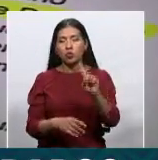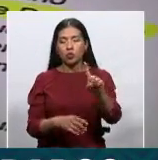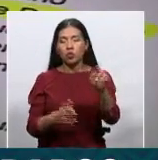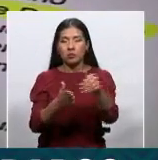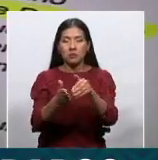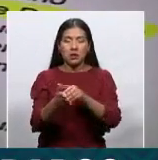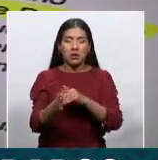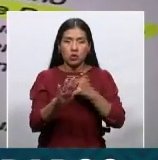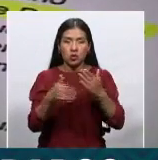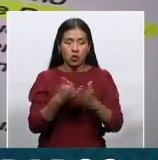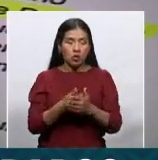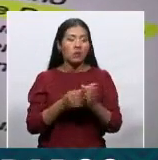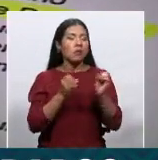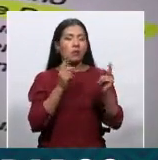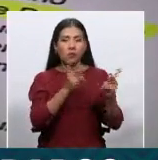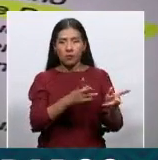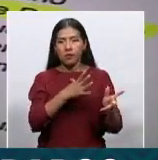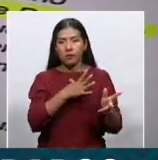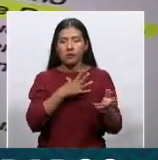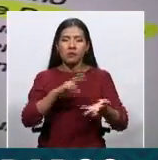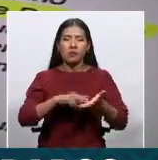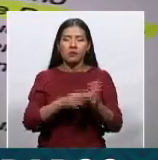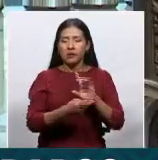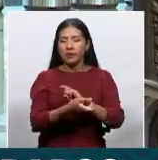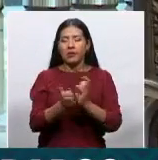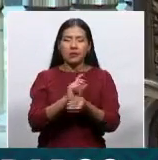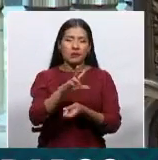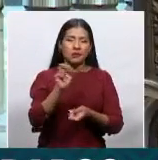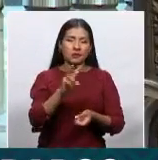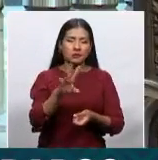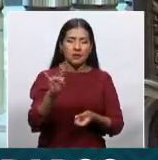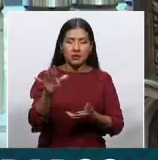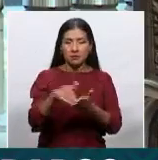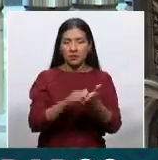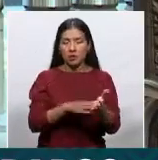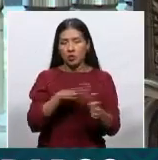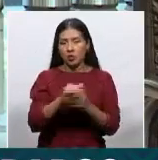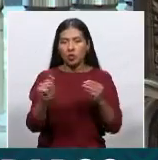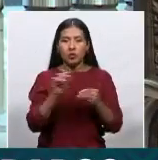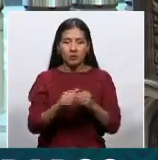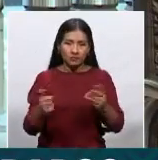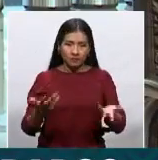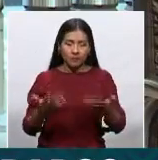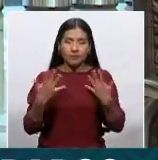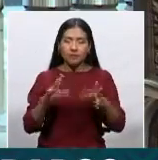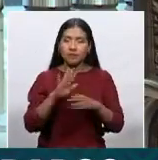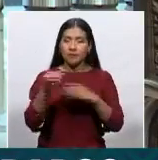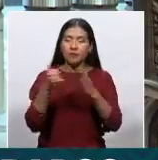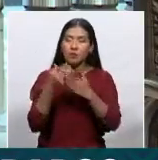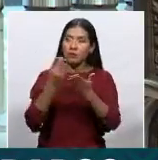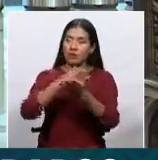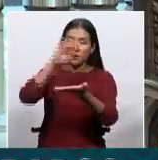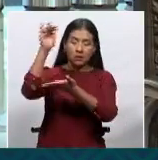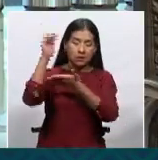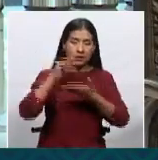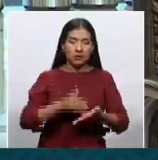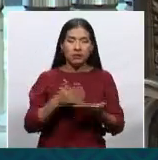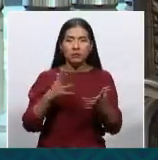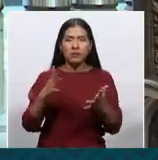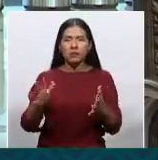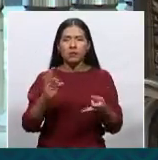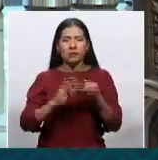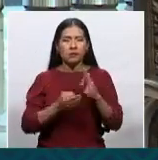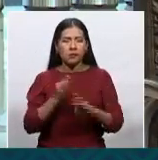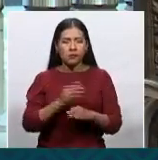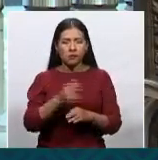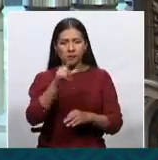de DEX, que representan los 327 millones de dólares. Esos recursos ingresan al país entre el 20 y el 21 de